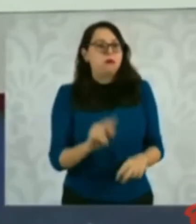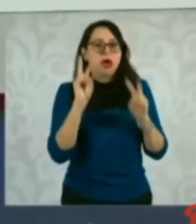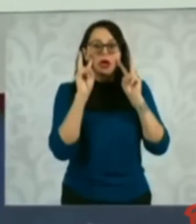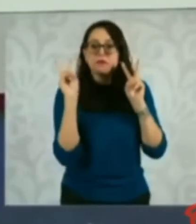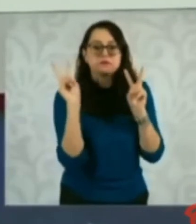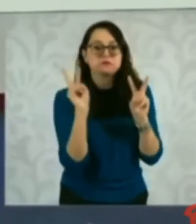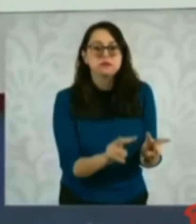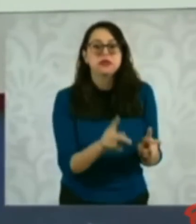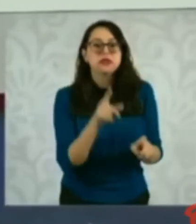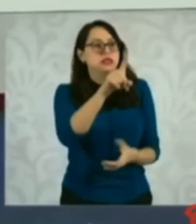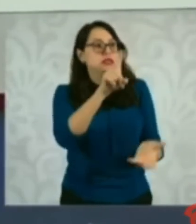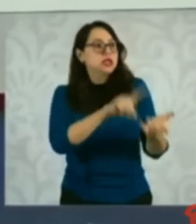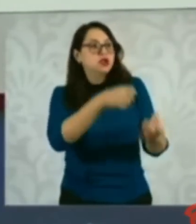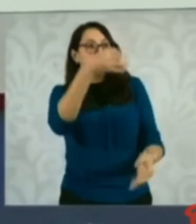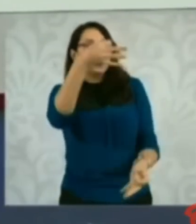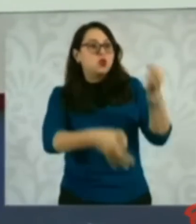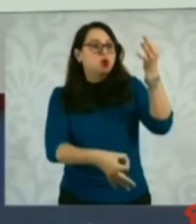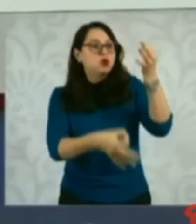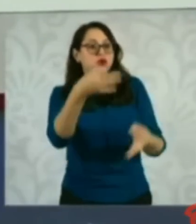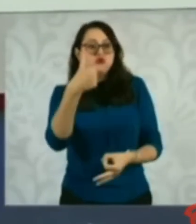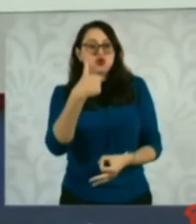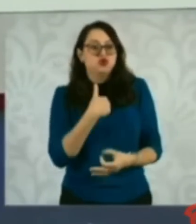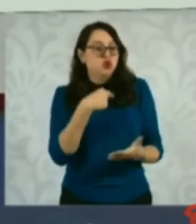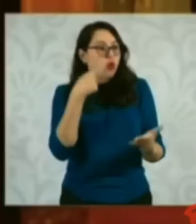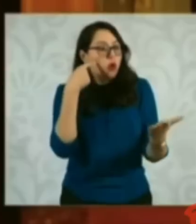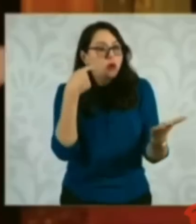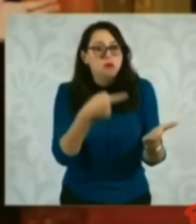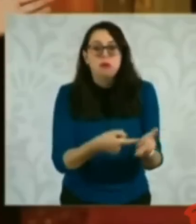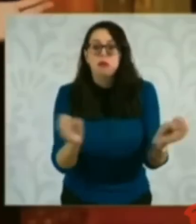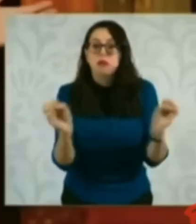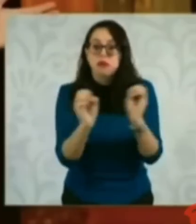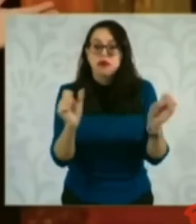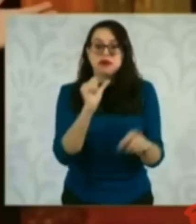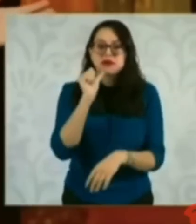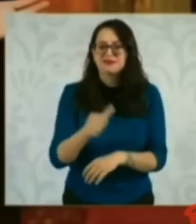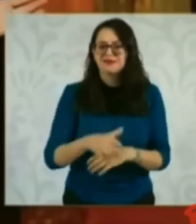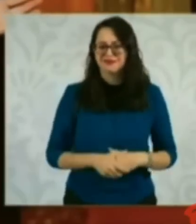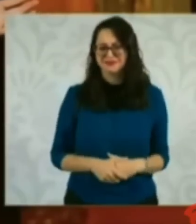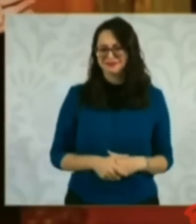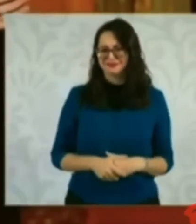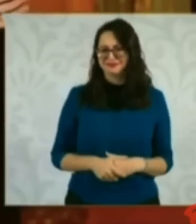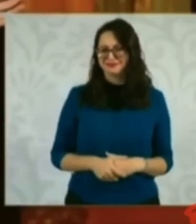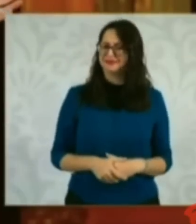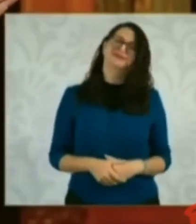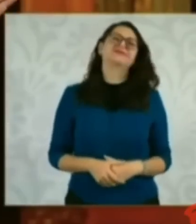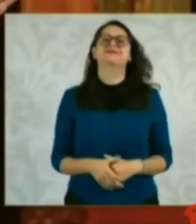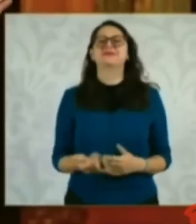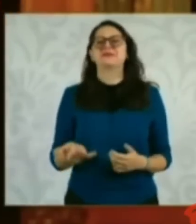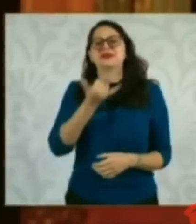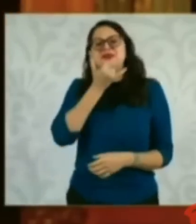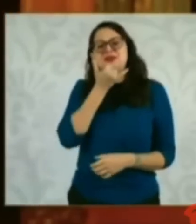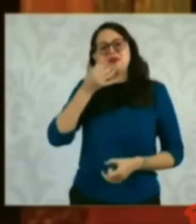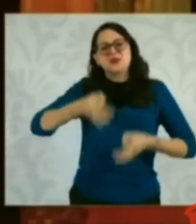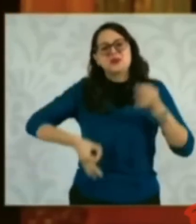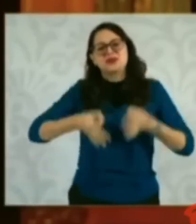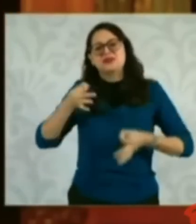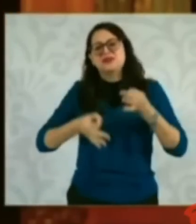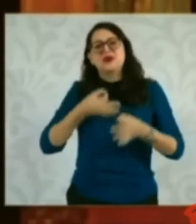que se presentaron en el juicio. Bueno, perdón, ¿cuánto lleva el juicio? 5 años.